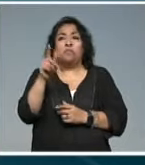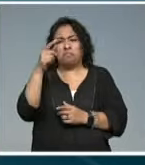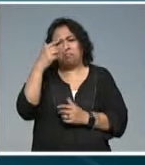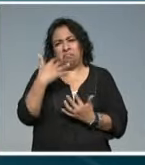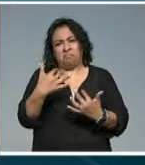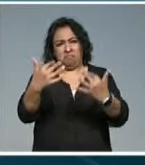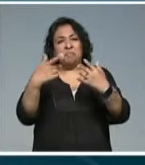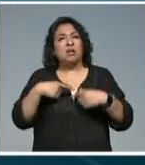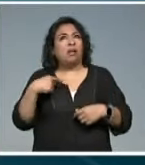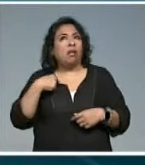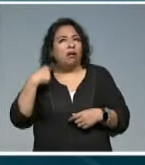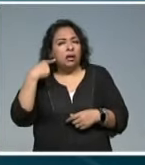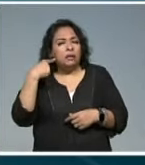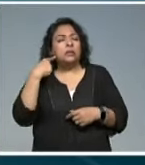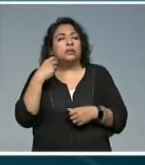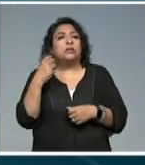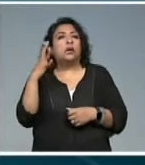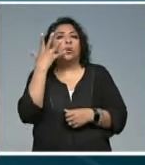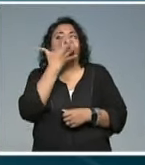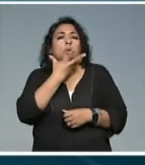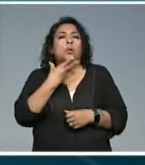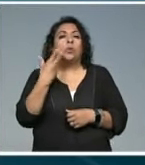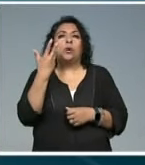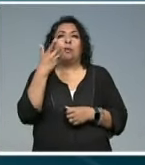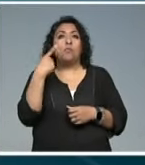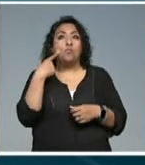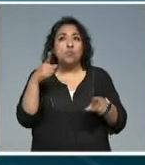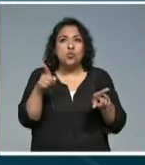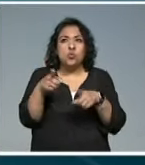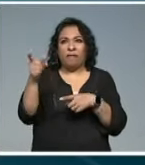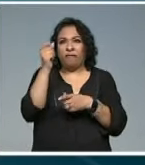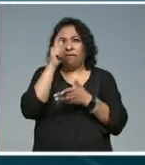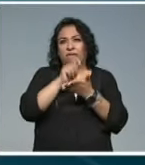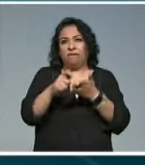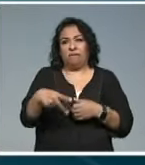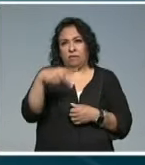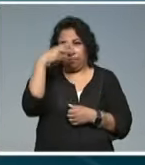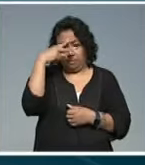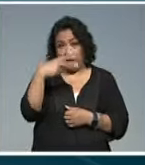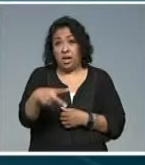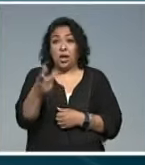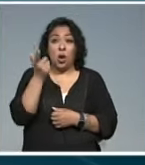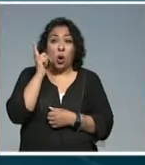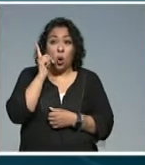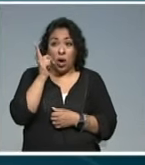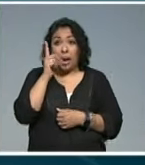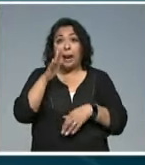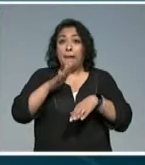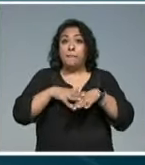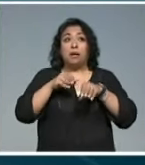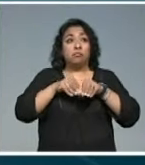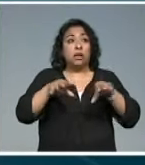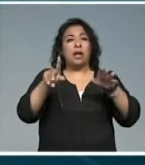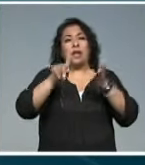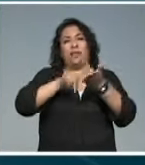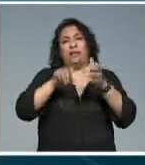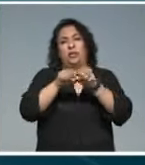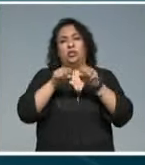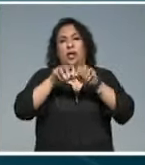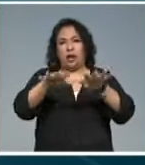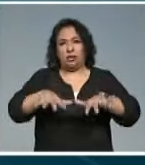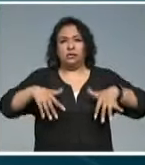realmente disfrutará de descubrir a esta gran compositora mexicana, que esperemos que se escuche más frecuentemente en las salas de concierto.